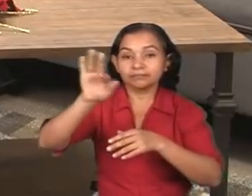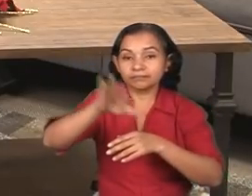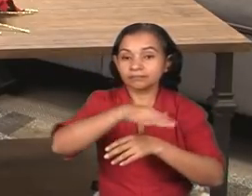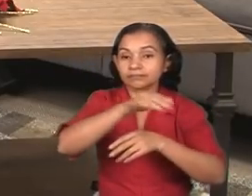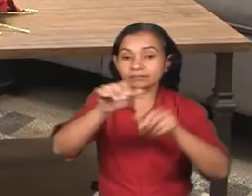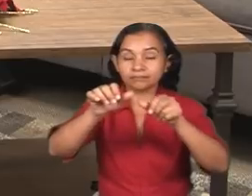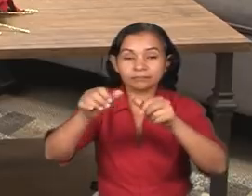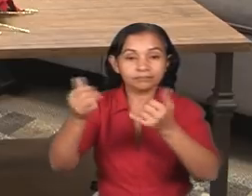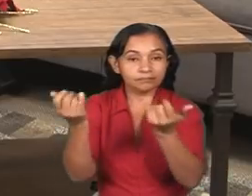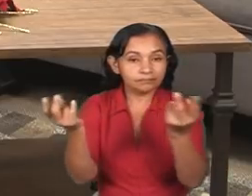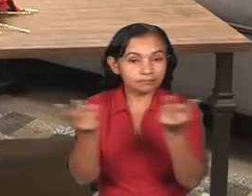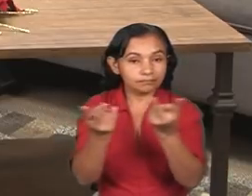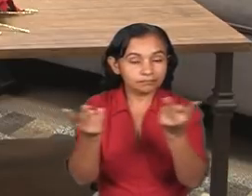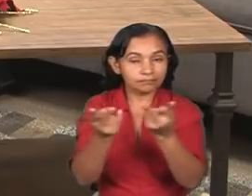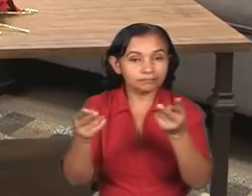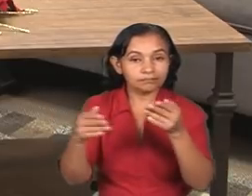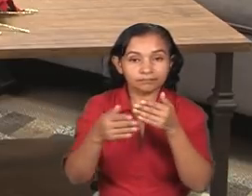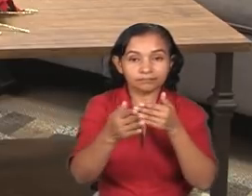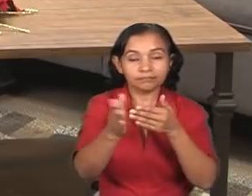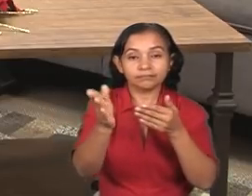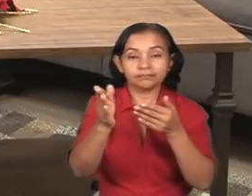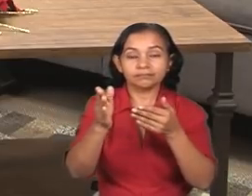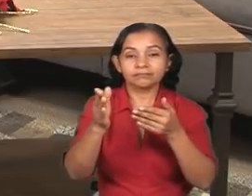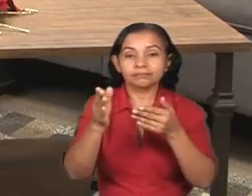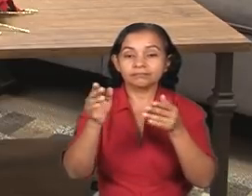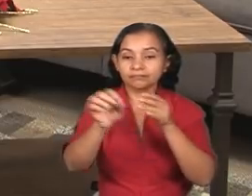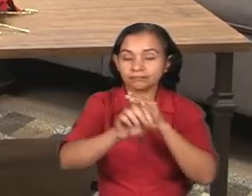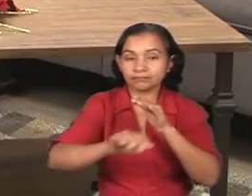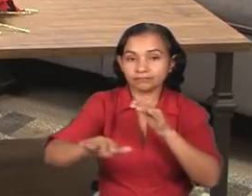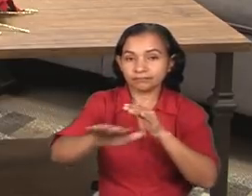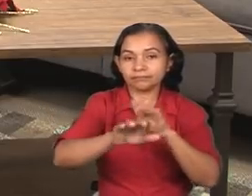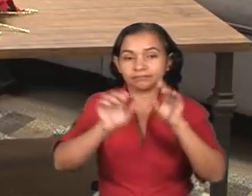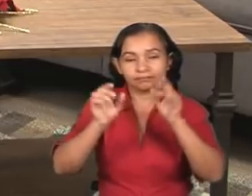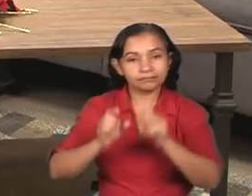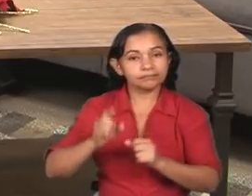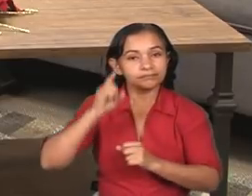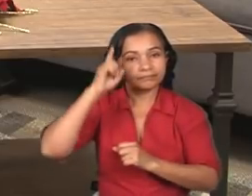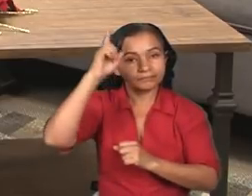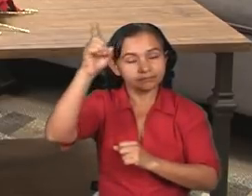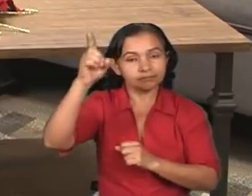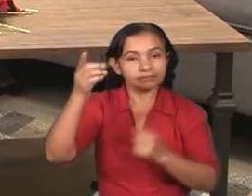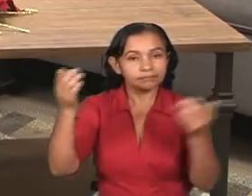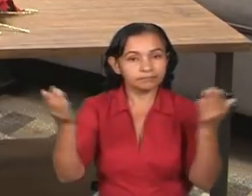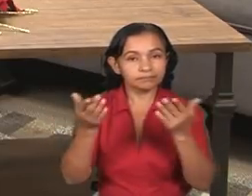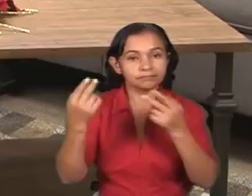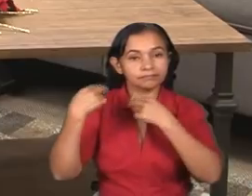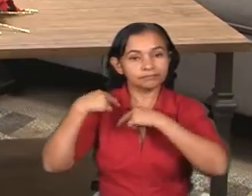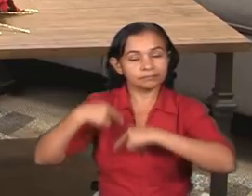montón de acciones que van encaminadas precisamente a que nuestra sociedad se desarrolle en principio